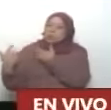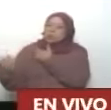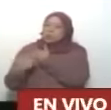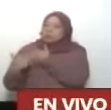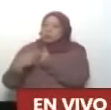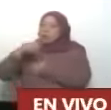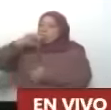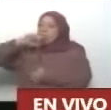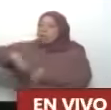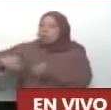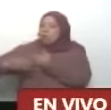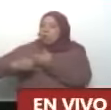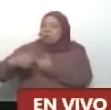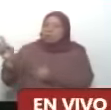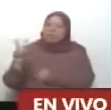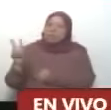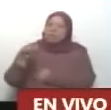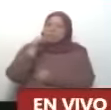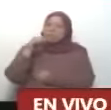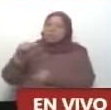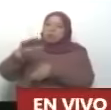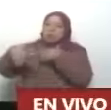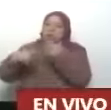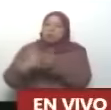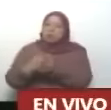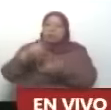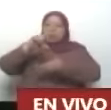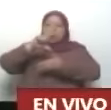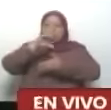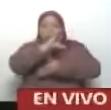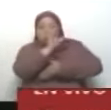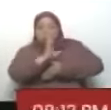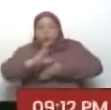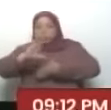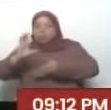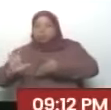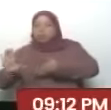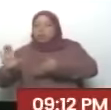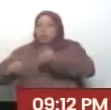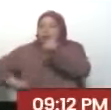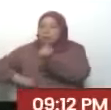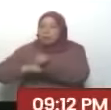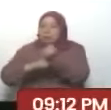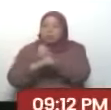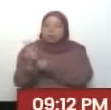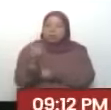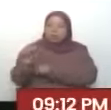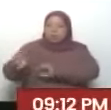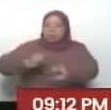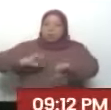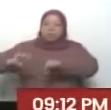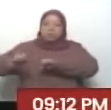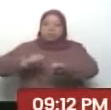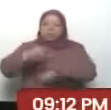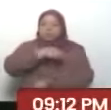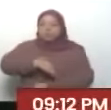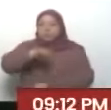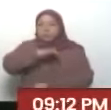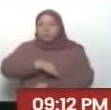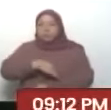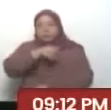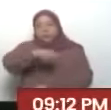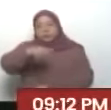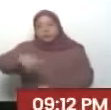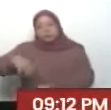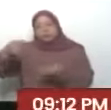Venezuela, así lo denuncio. En todo el Caribe tenemos que dar la batalla de abajo hacia arriba, en el movimiento social, en la gente